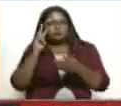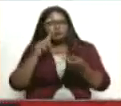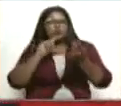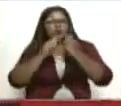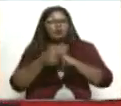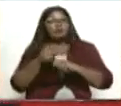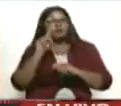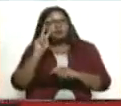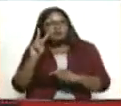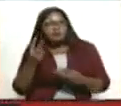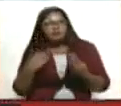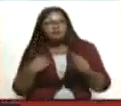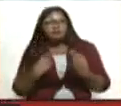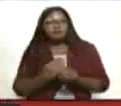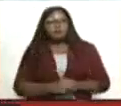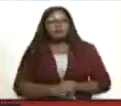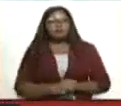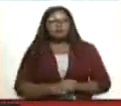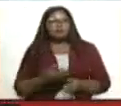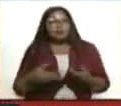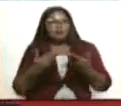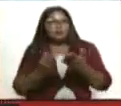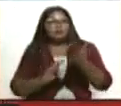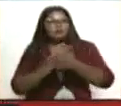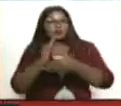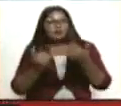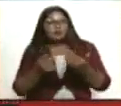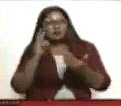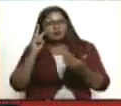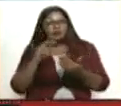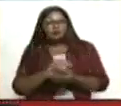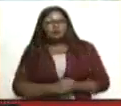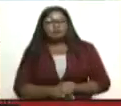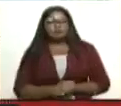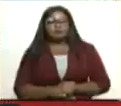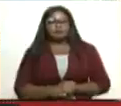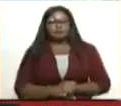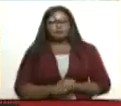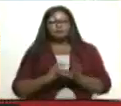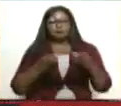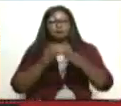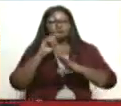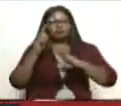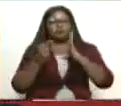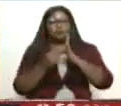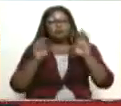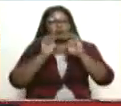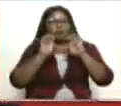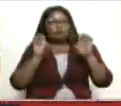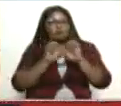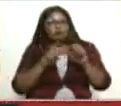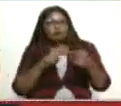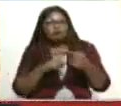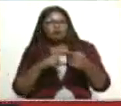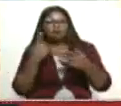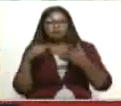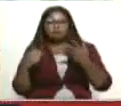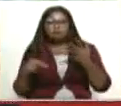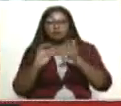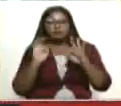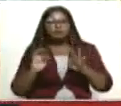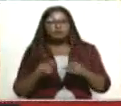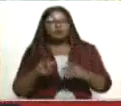sucedan y ofrezcan nuevas misiones a todos, a la mesa plenamente volcada hacia la gente, hacia